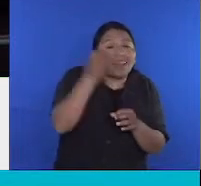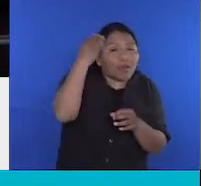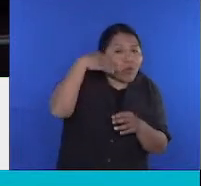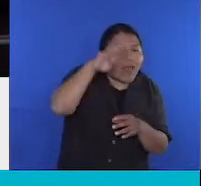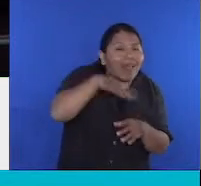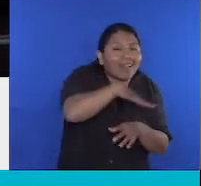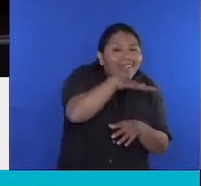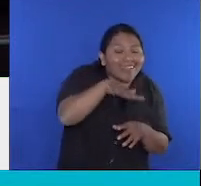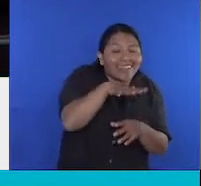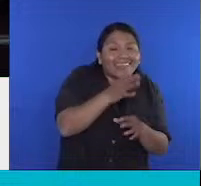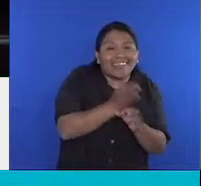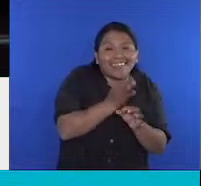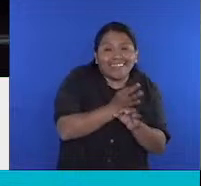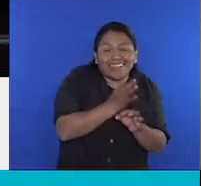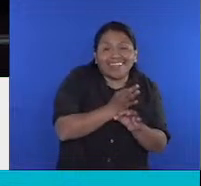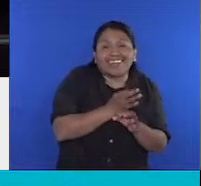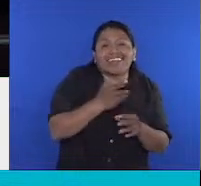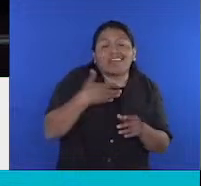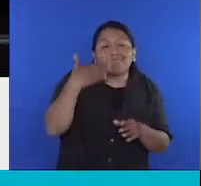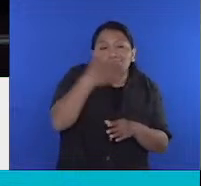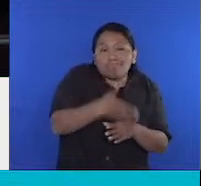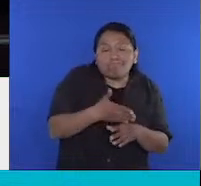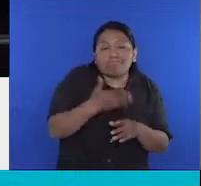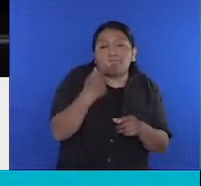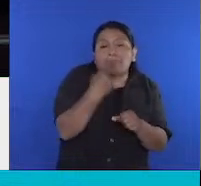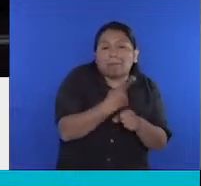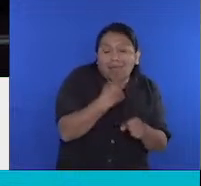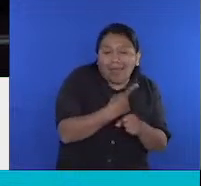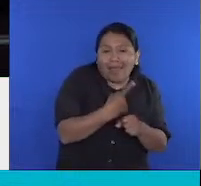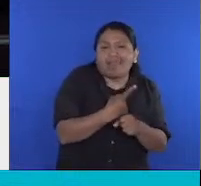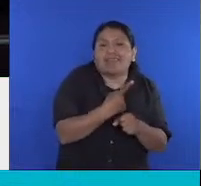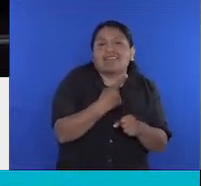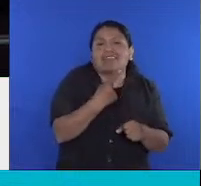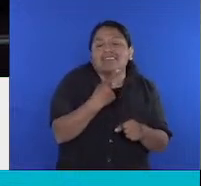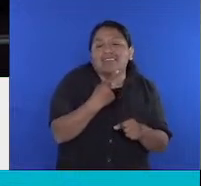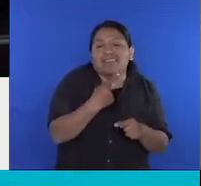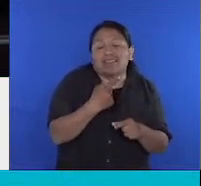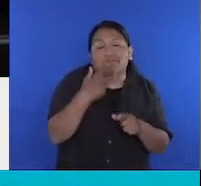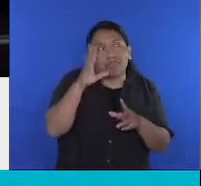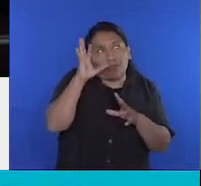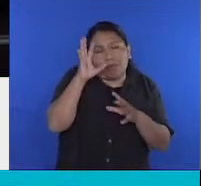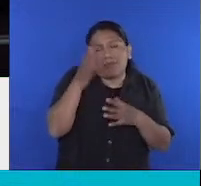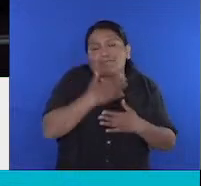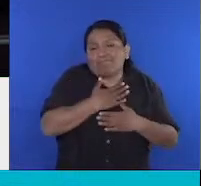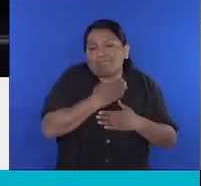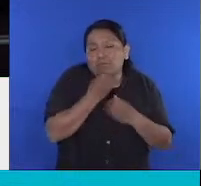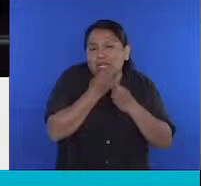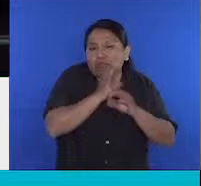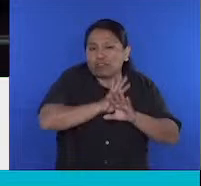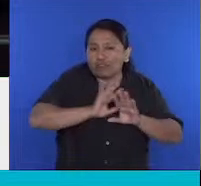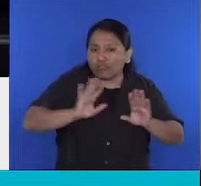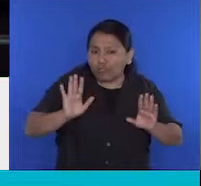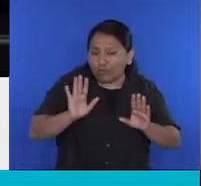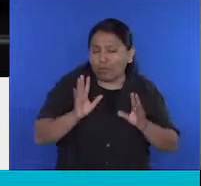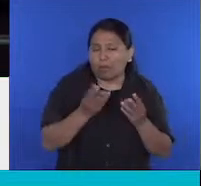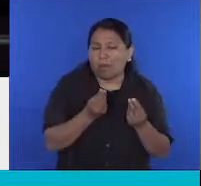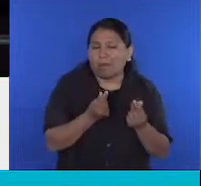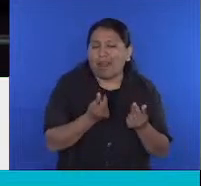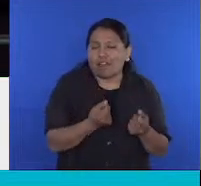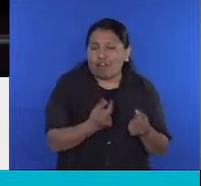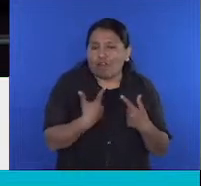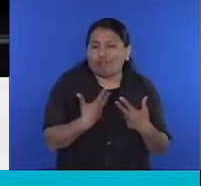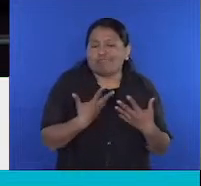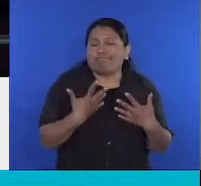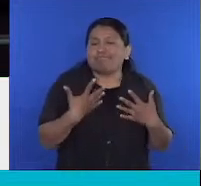donde hice toda mi escuela primaria y donde tengo recuerdos maravillosos por el valor de integración que tenía ese lugar, donde íbamos